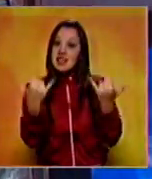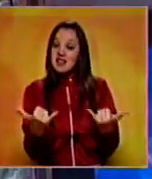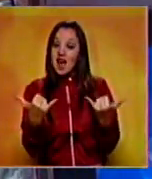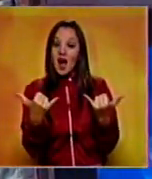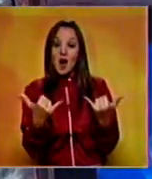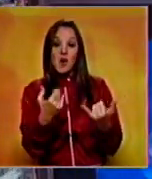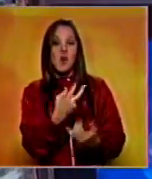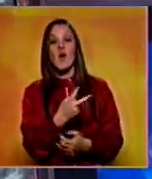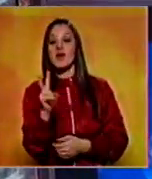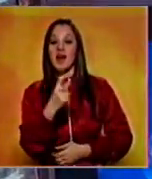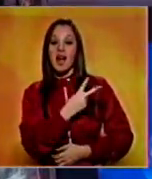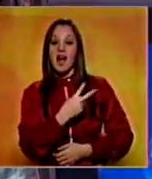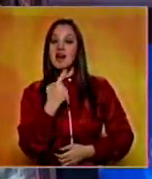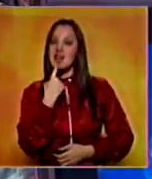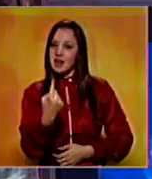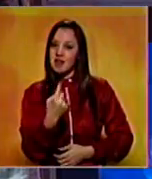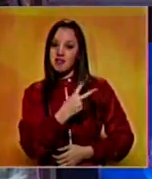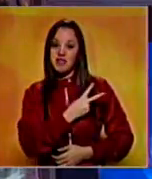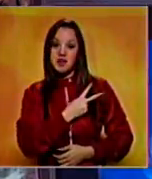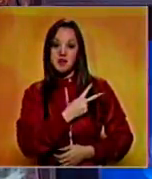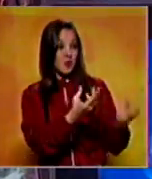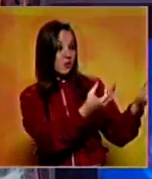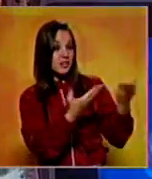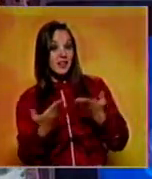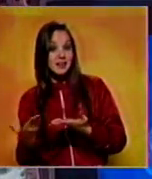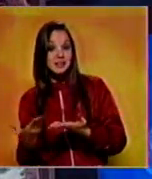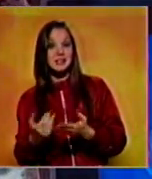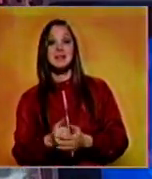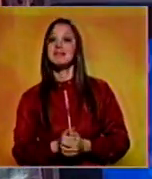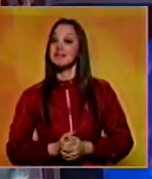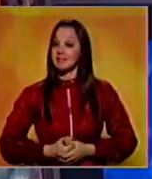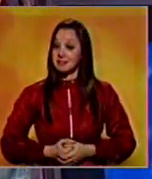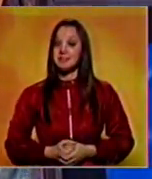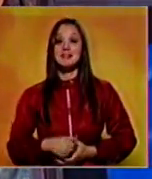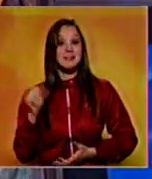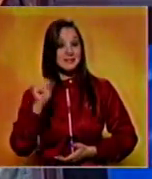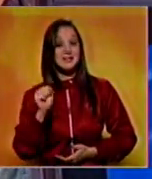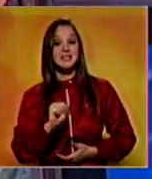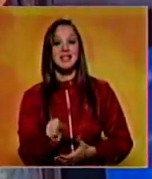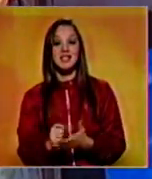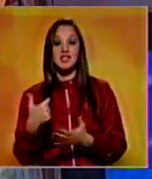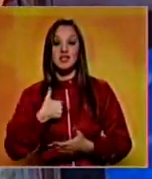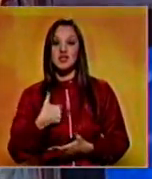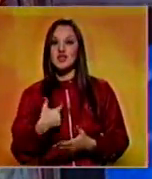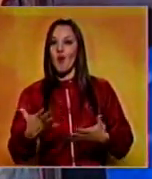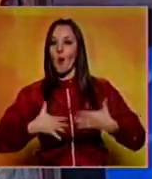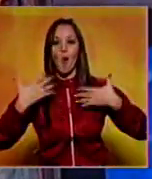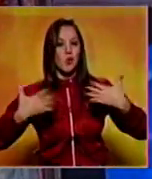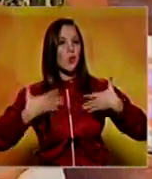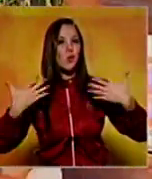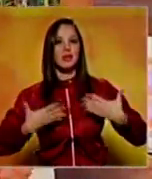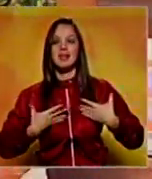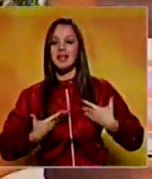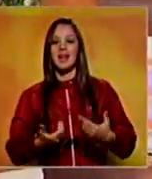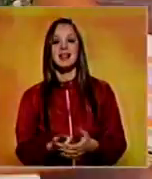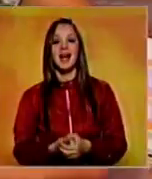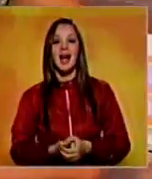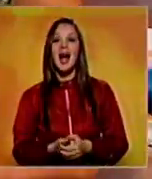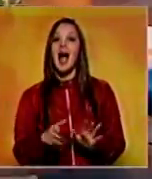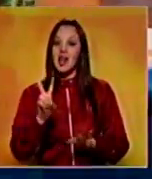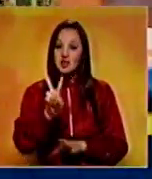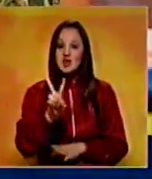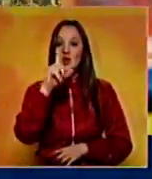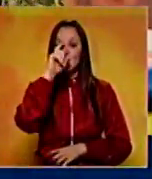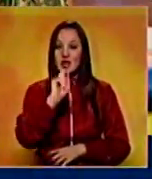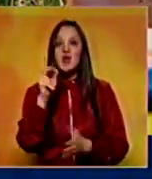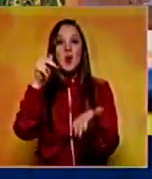como animadora junto a Mariela Celis. Claro que sí, mira tú las vueltas que da la vida. Definitivamente yo estoy súper contenta y emocionada. Efectivamente hace dos años